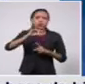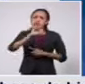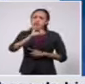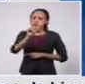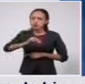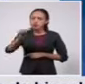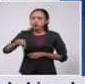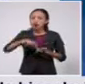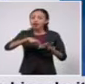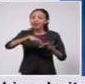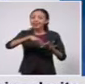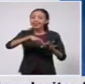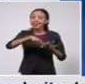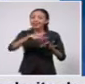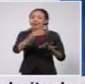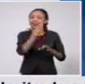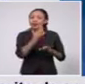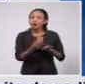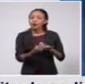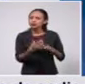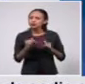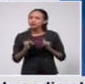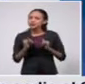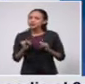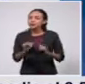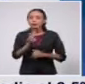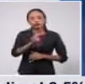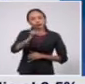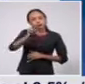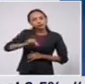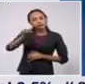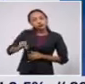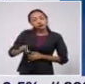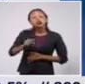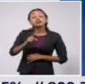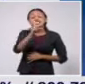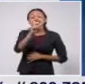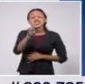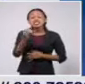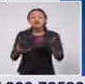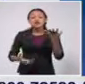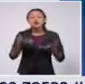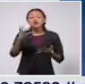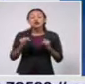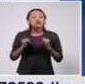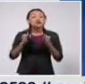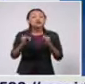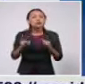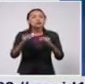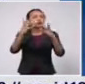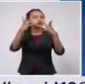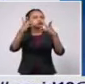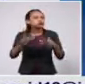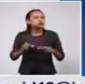municipio especial de la Juventud 2, y en Cienfuegos se diagnostican